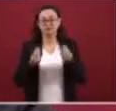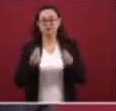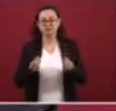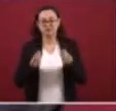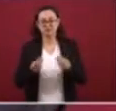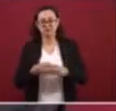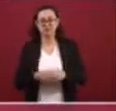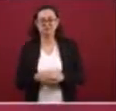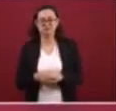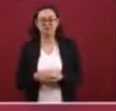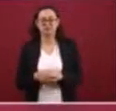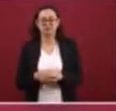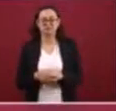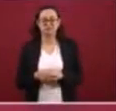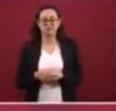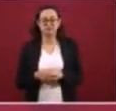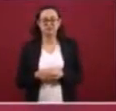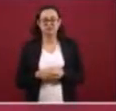Además,